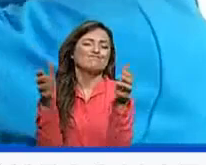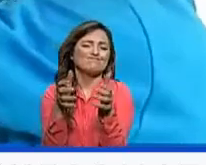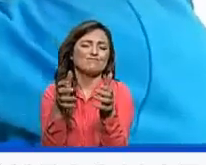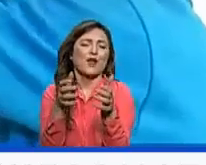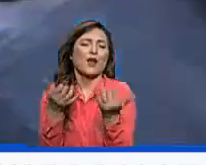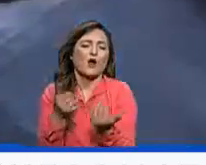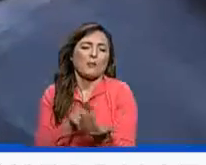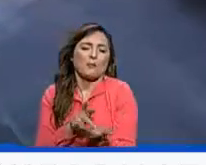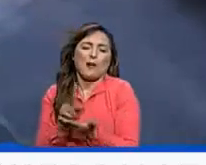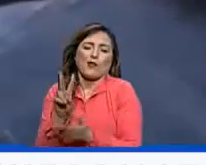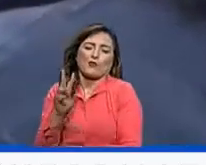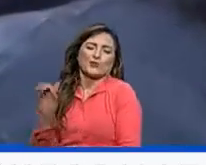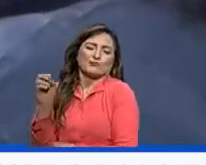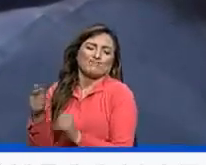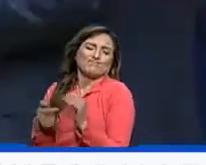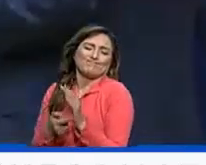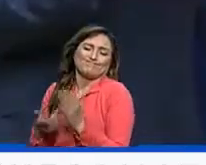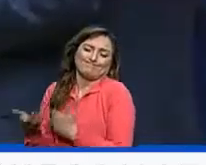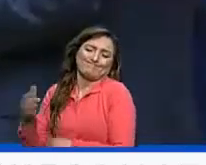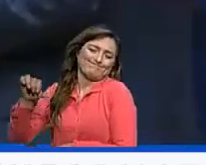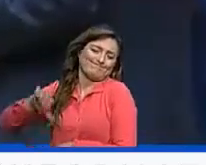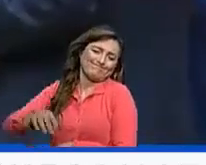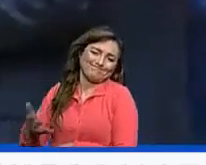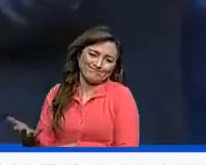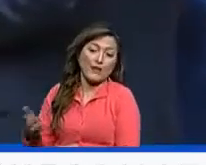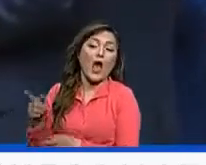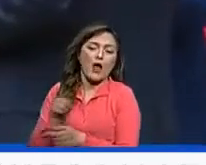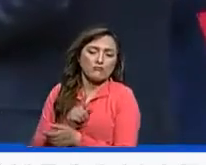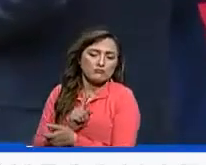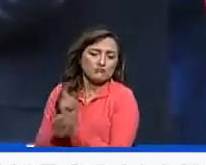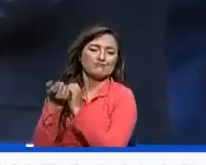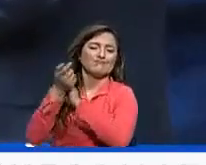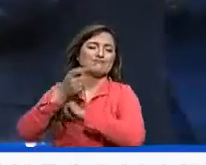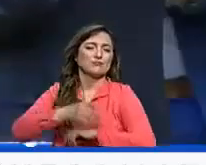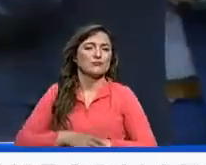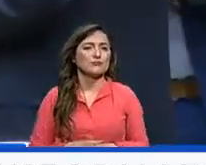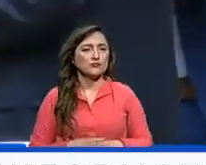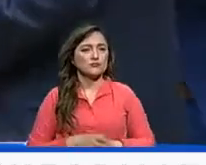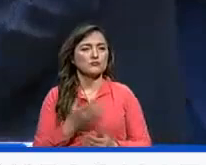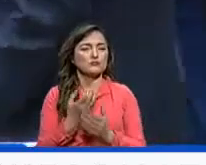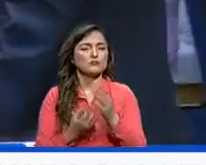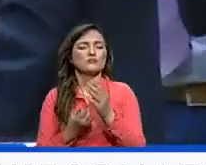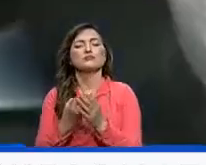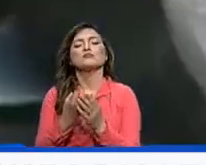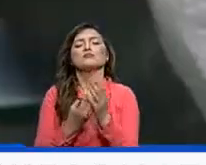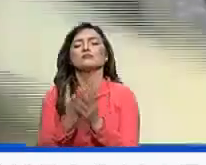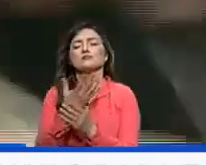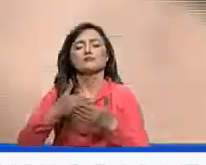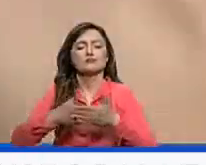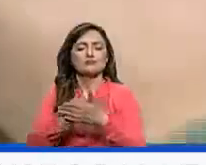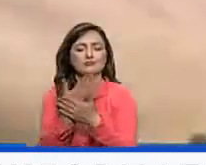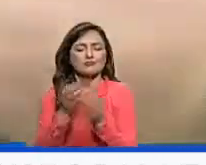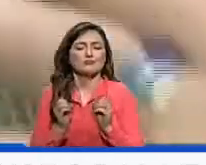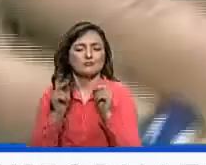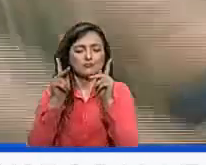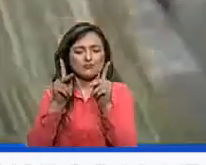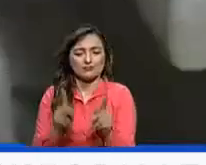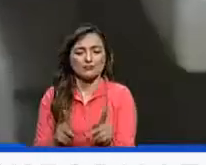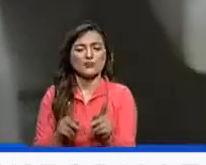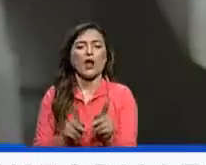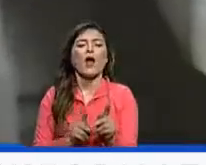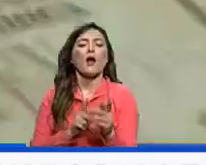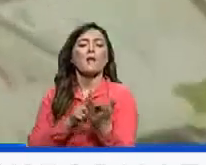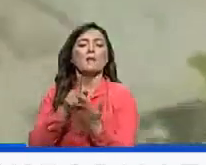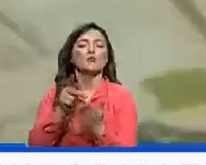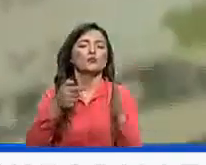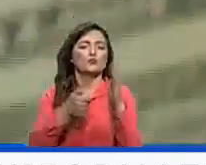deben pagar el 2% de impuestos. En el proyecto de ley creando oportunidades se plantea un pago de tributo, pero de forma gradual, de